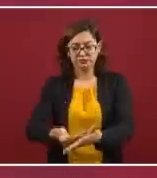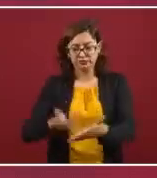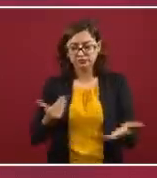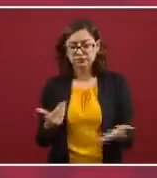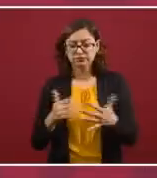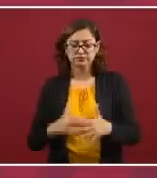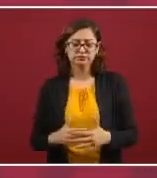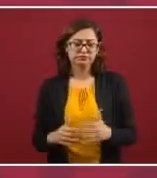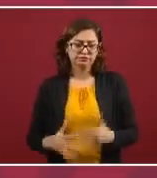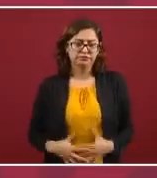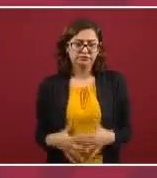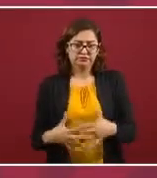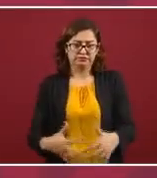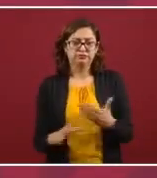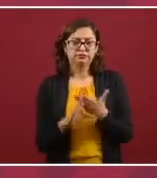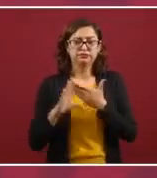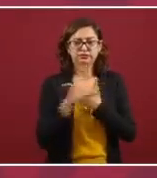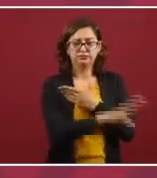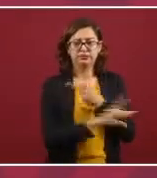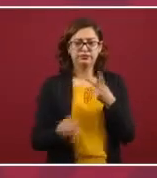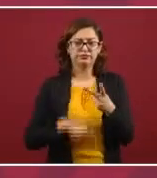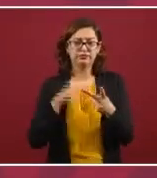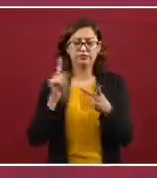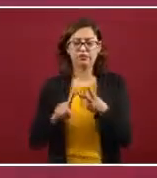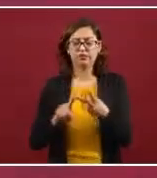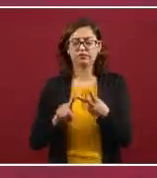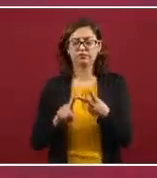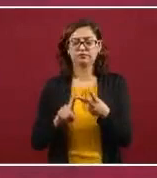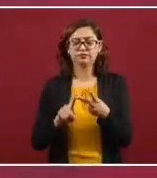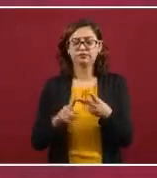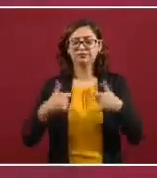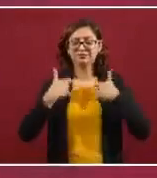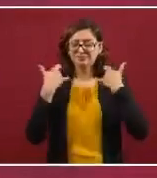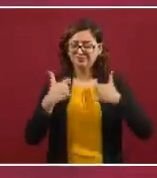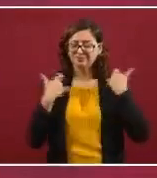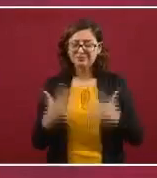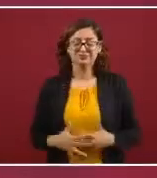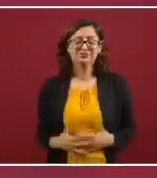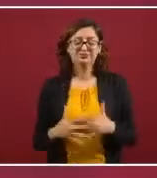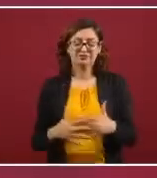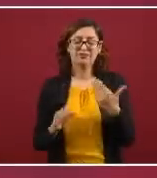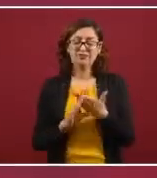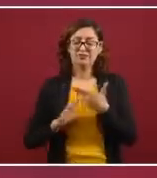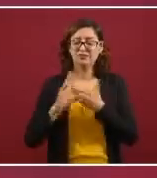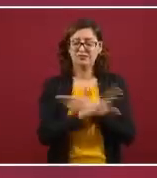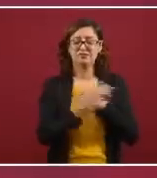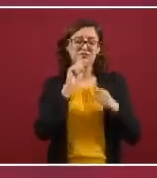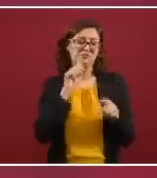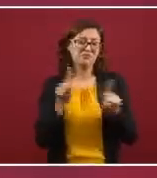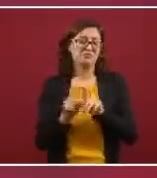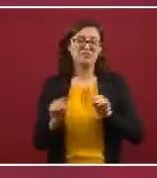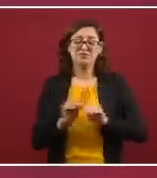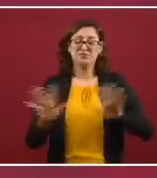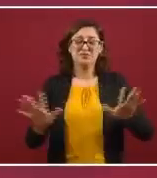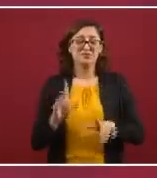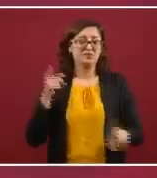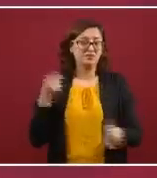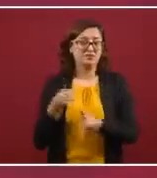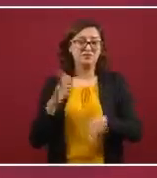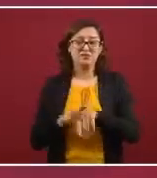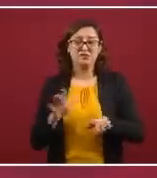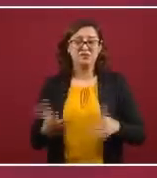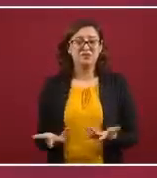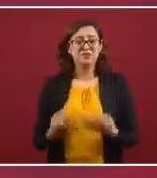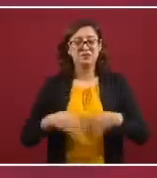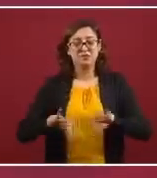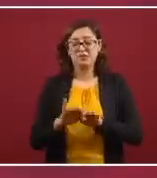el embarazo, prevenir el embarazo en adolescentes, y esto desde luego es uno de los puntales tanto